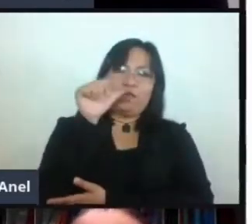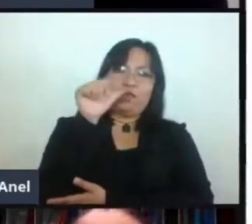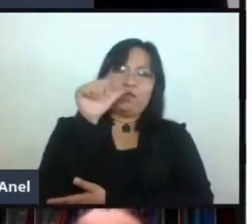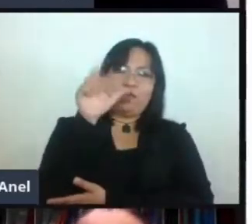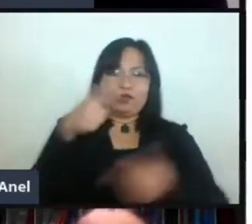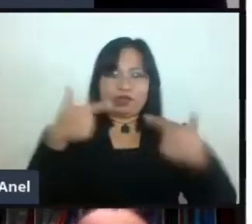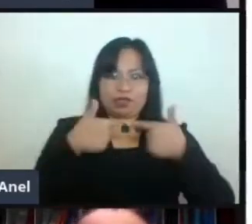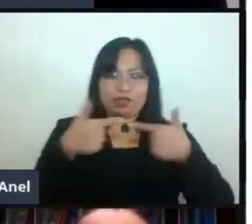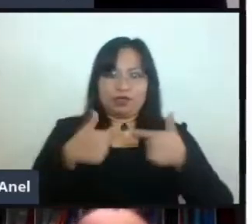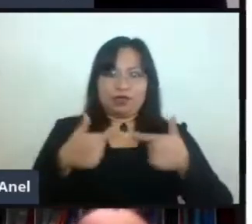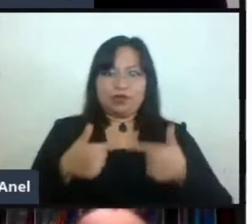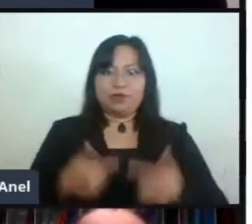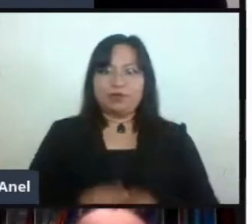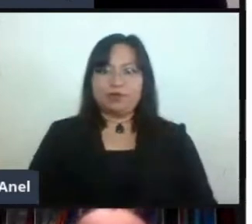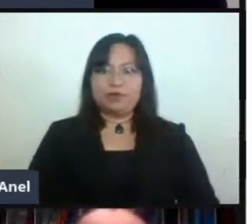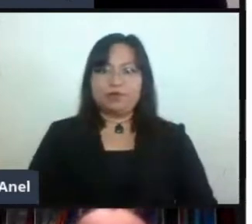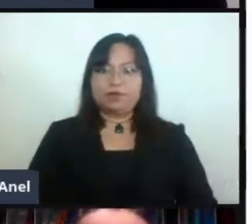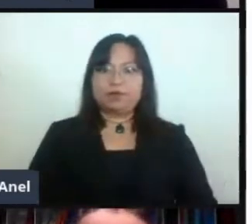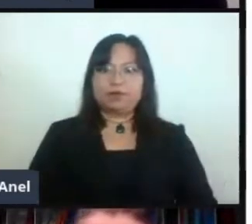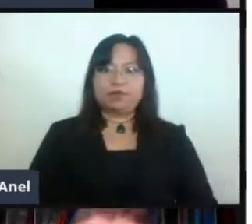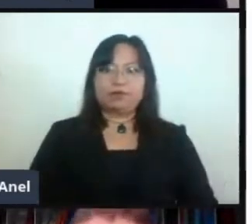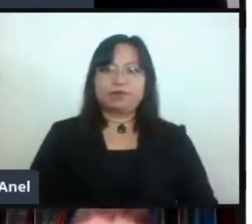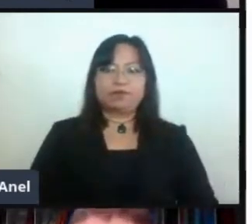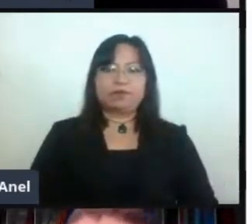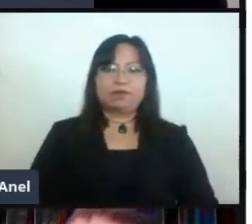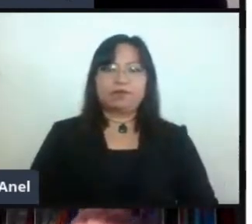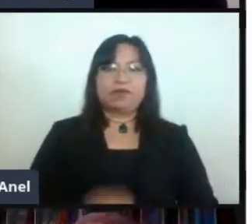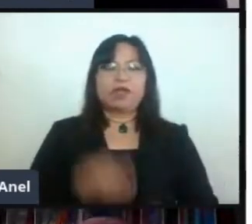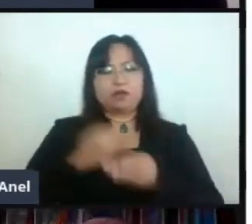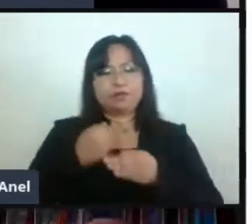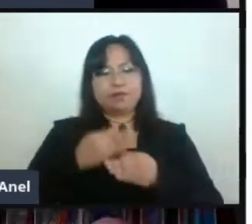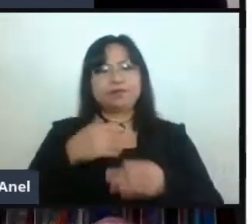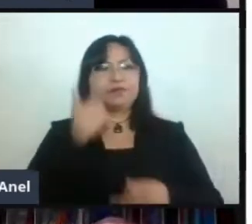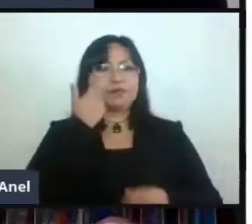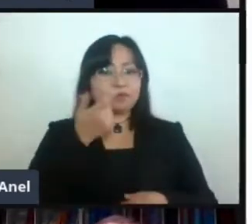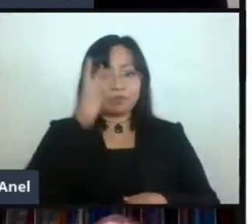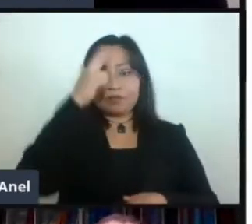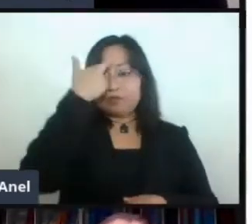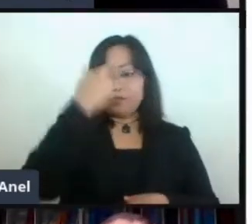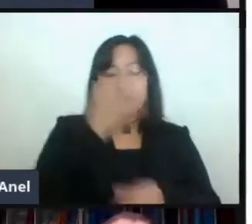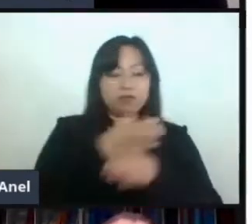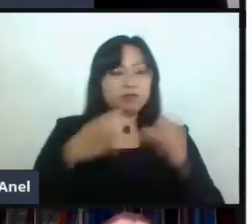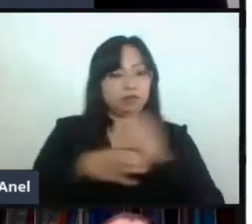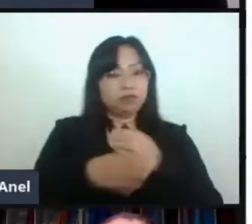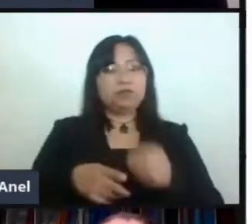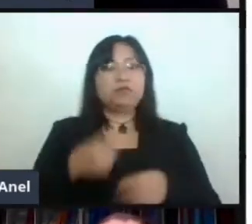tiempo. Quiero recordar varias cosas, maestros, que son muy importantes.